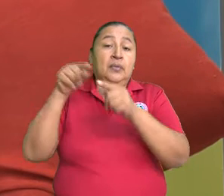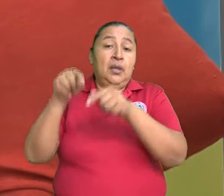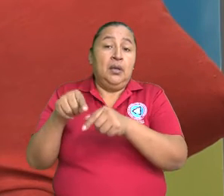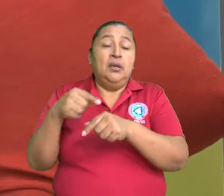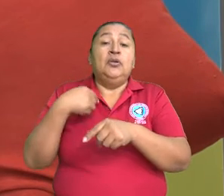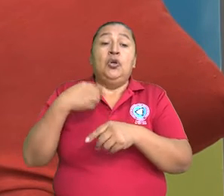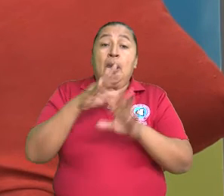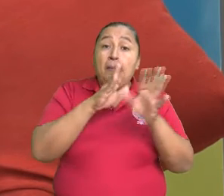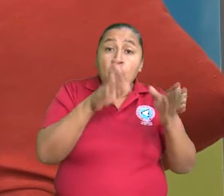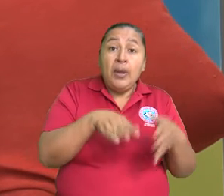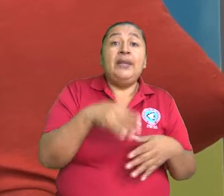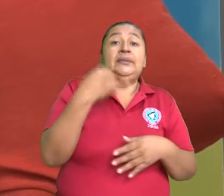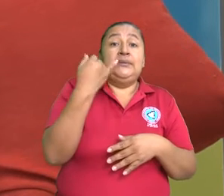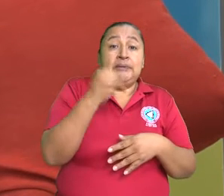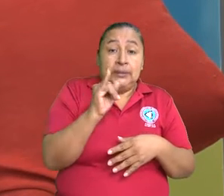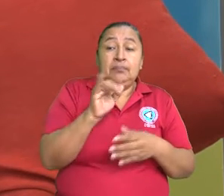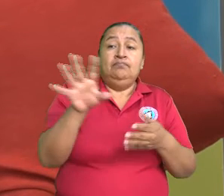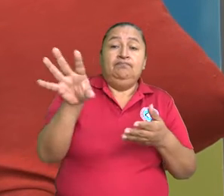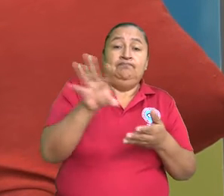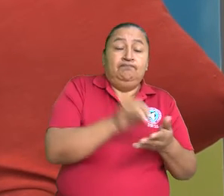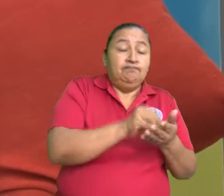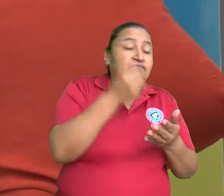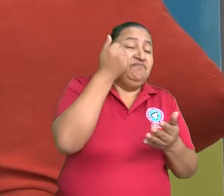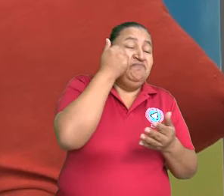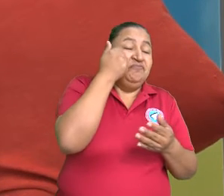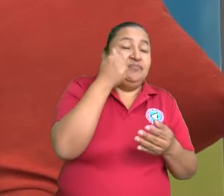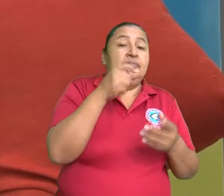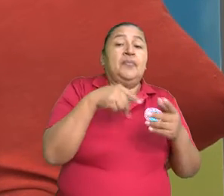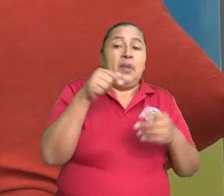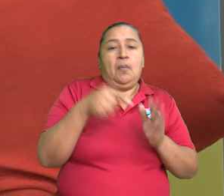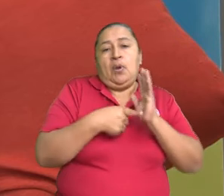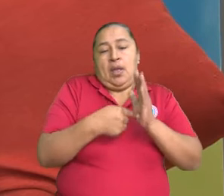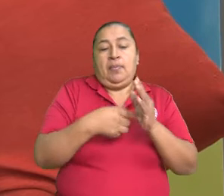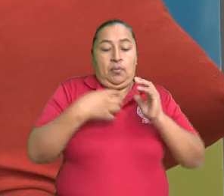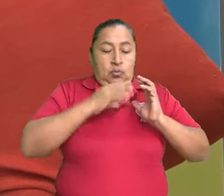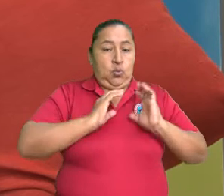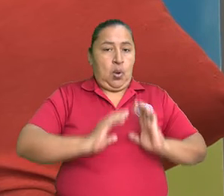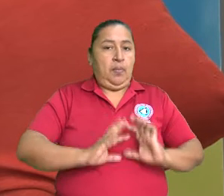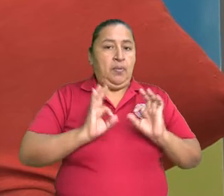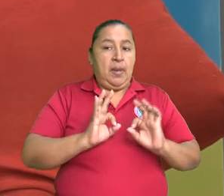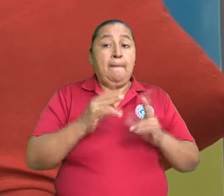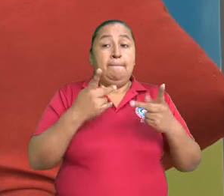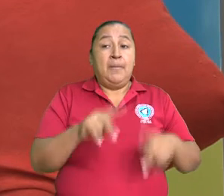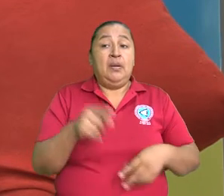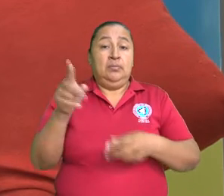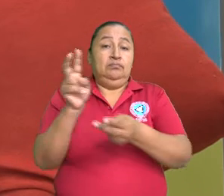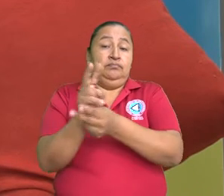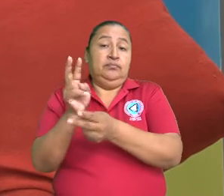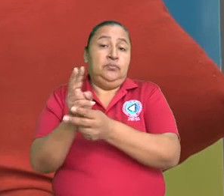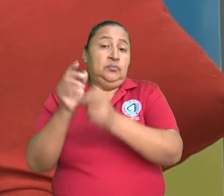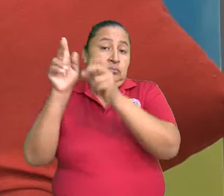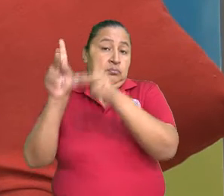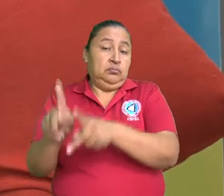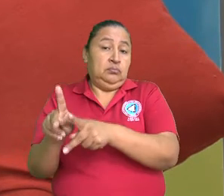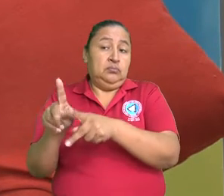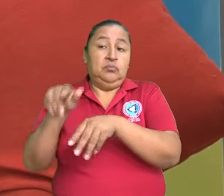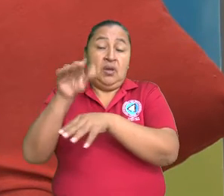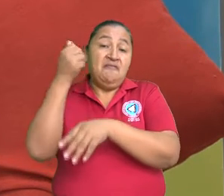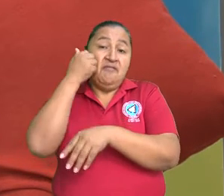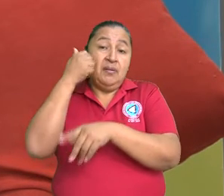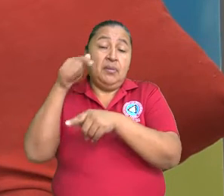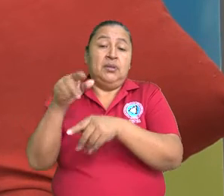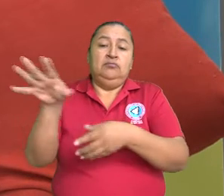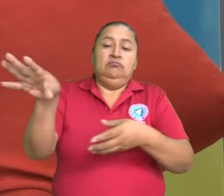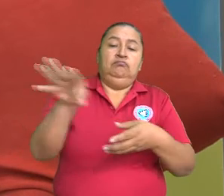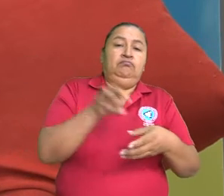Nosotras más padecemos más la infección. Entonces, si usted está sano y tiene relaciones relaciones sexuales con una persona infectada,